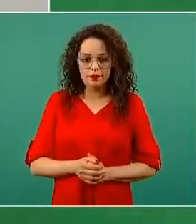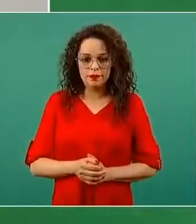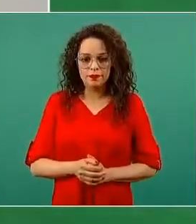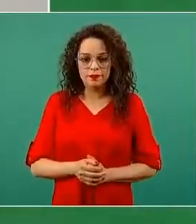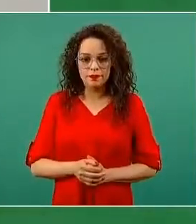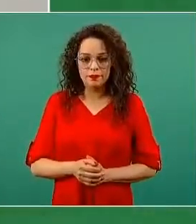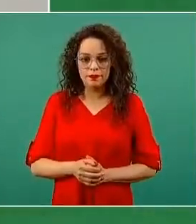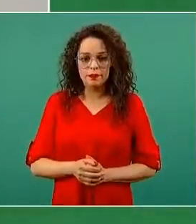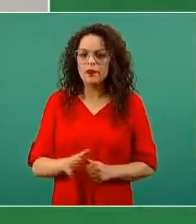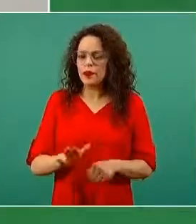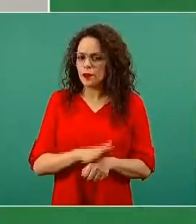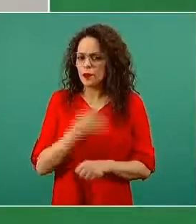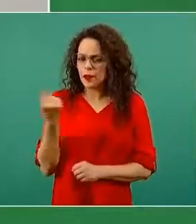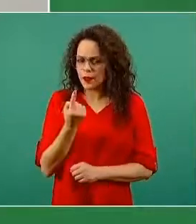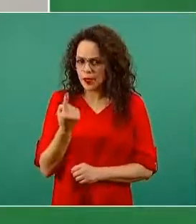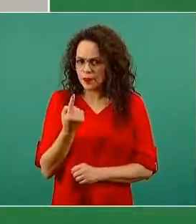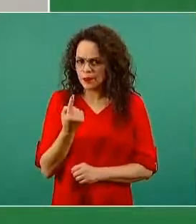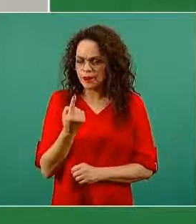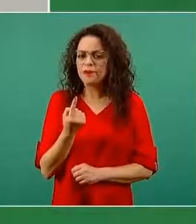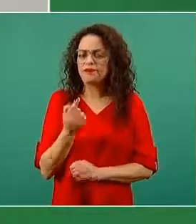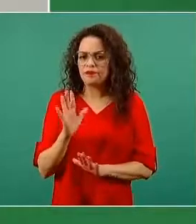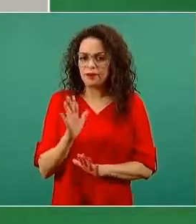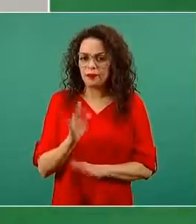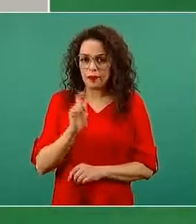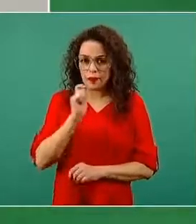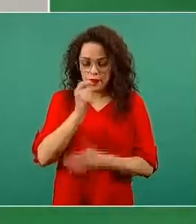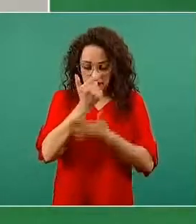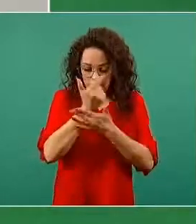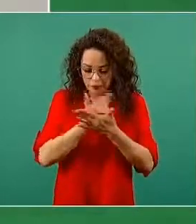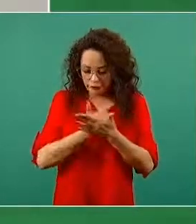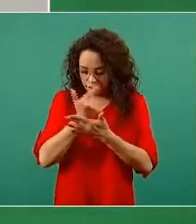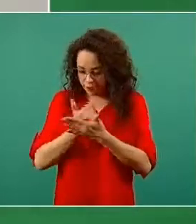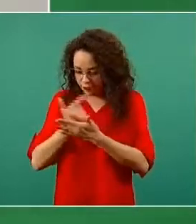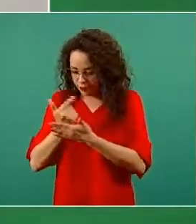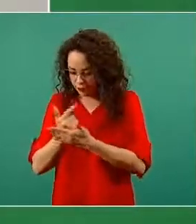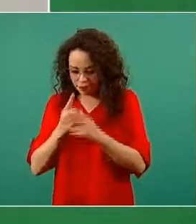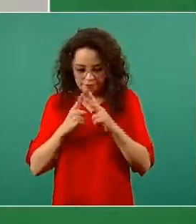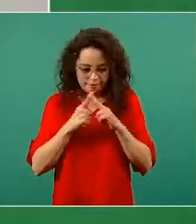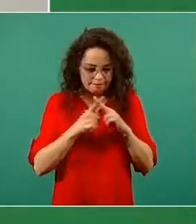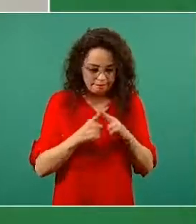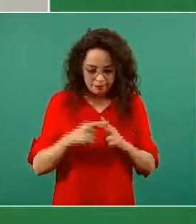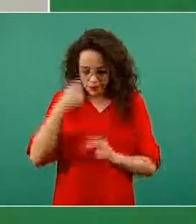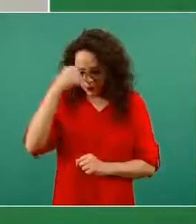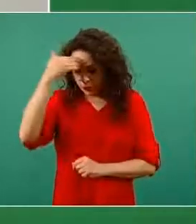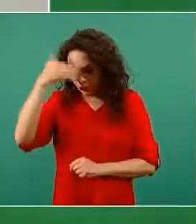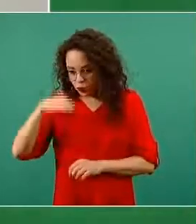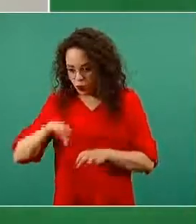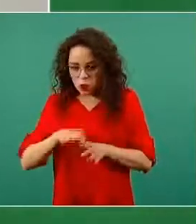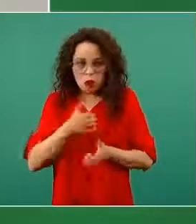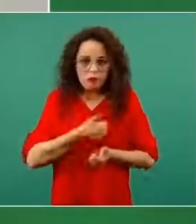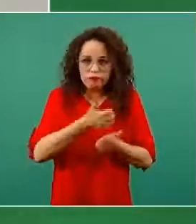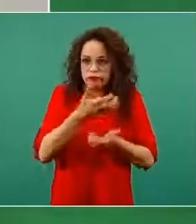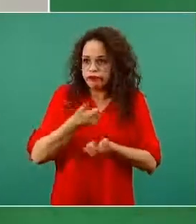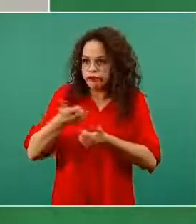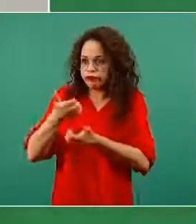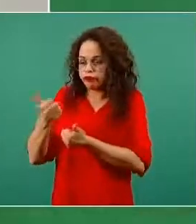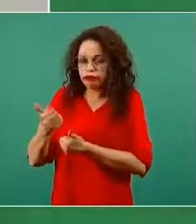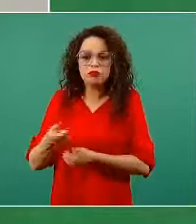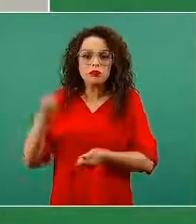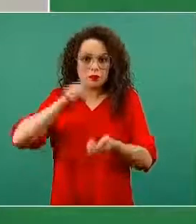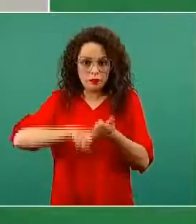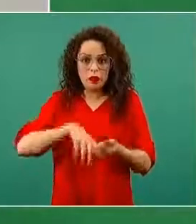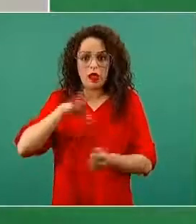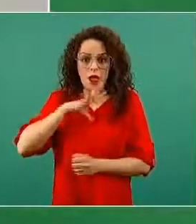observación, porque la logística Correcaminos, como sabemos, pues incluye a las 32